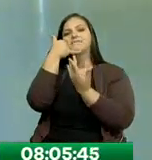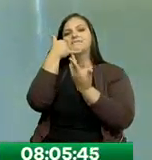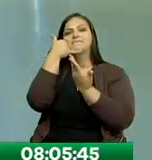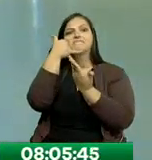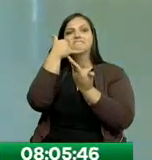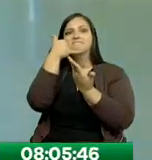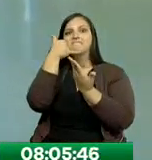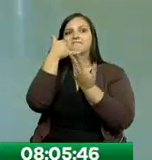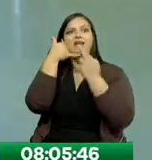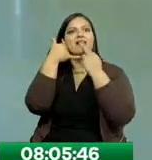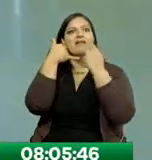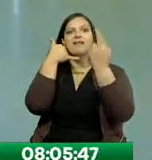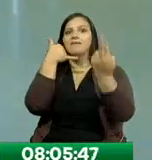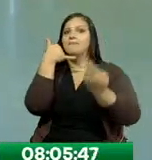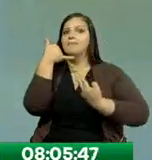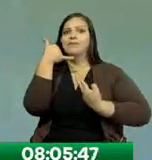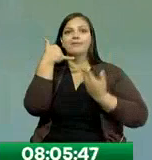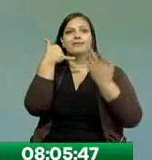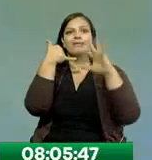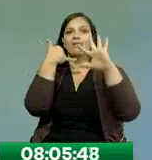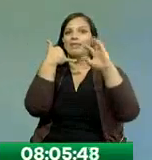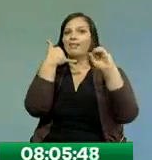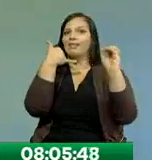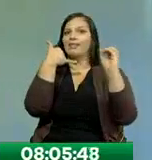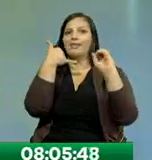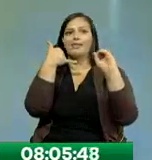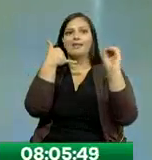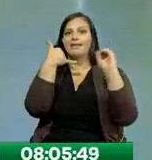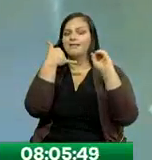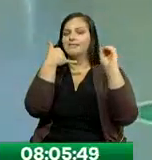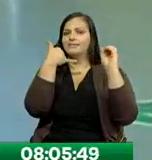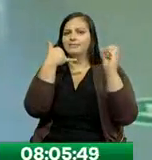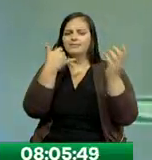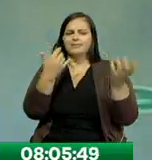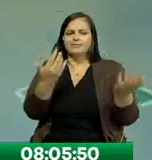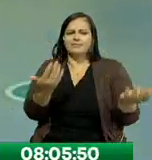Eres tú, dice, eres tú. Claro. Sí, eres tú.